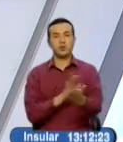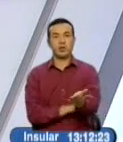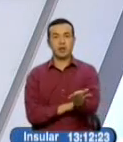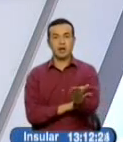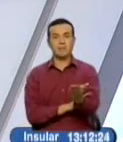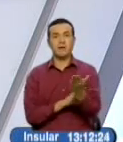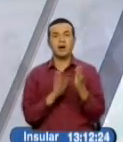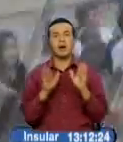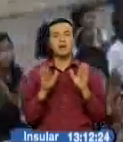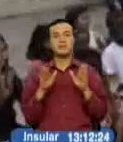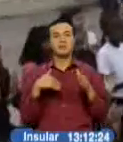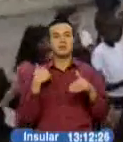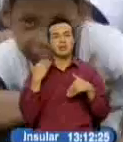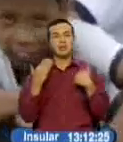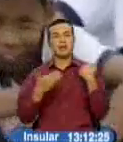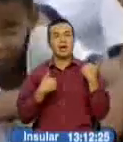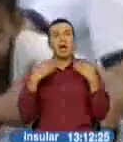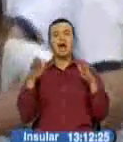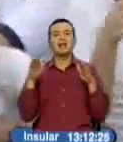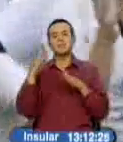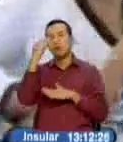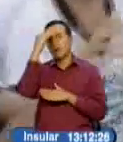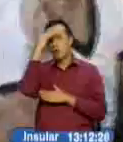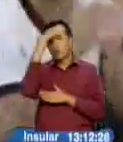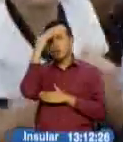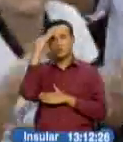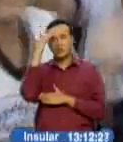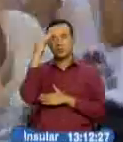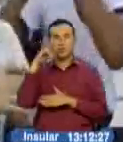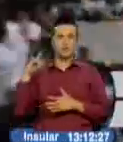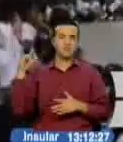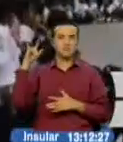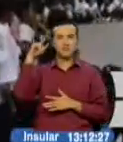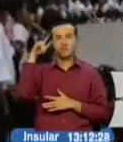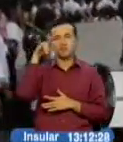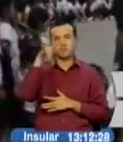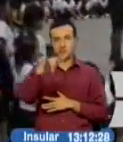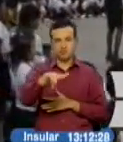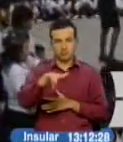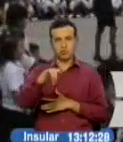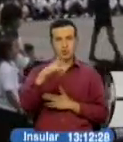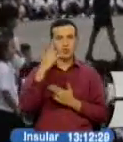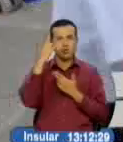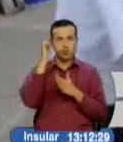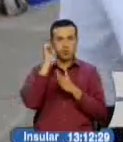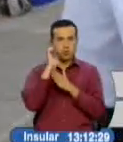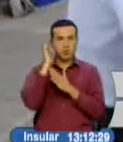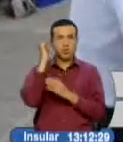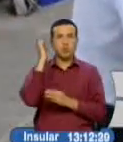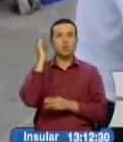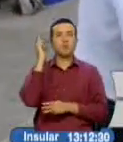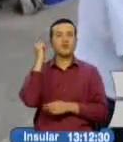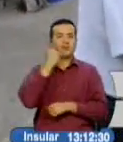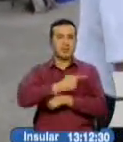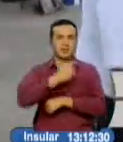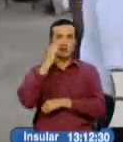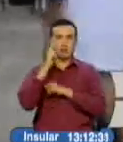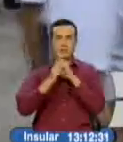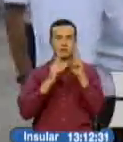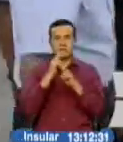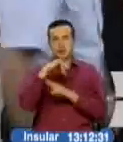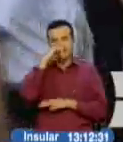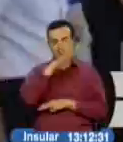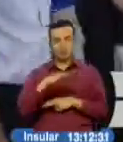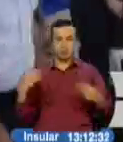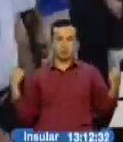para la Alegría y Alas para la Educación, la Fuerza Aérea Ecuatoriana, por conmemorarse el Día Universal del Niño, entregó